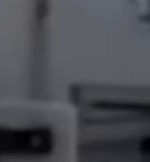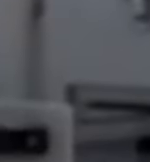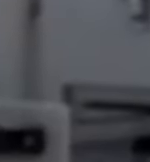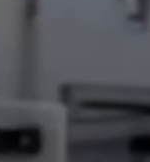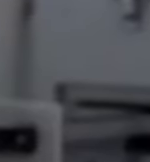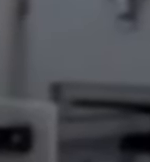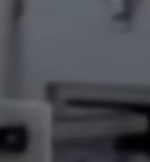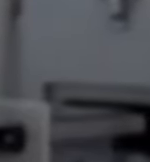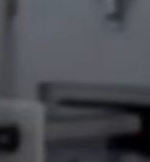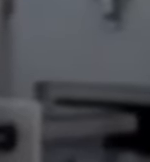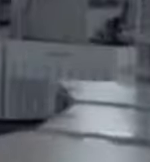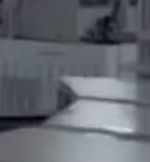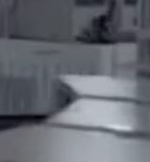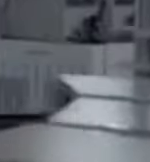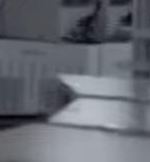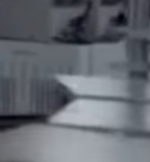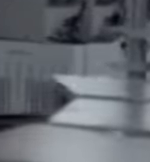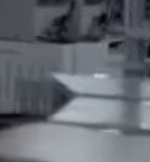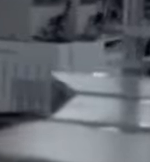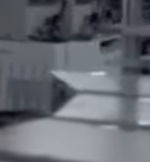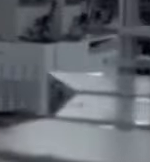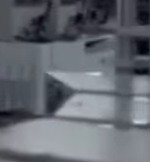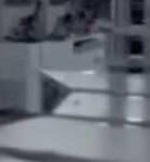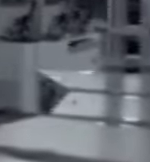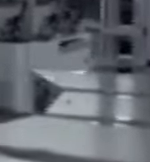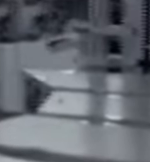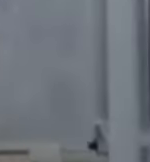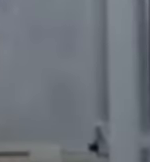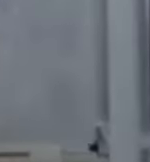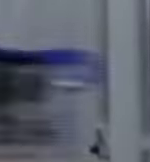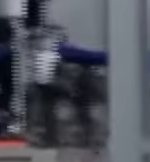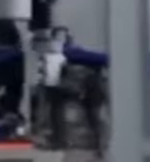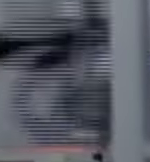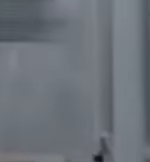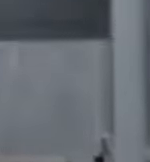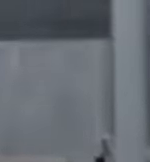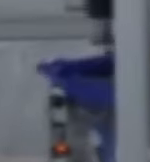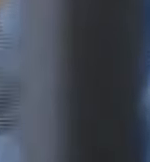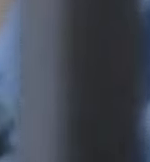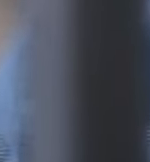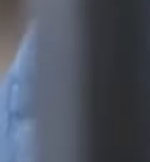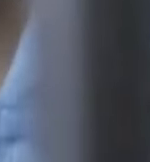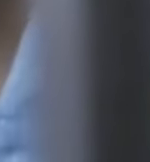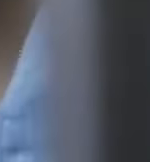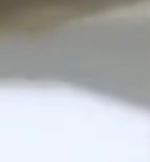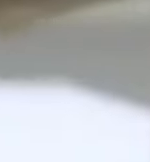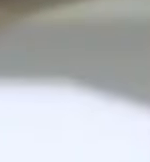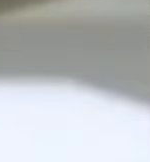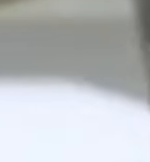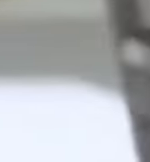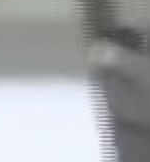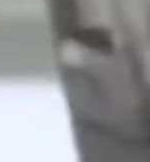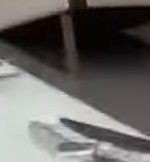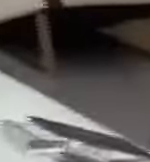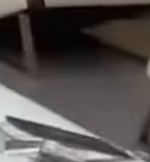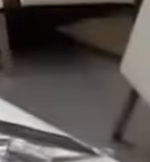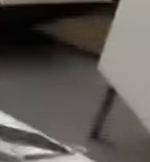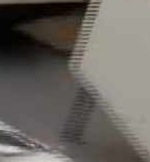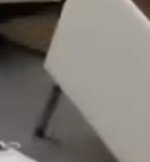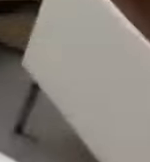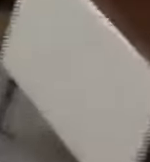las compañías chinas han sido vetadas en varios países, aunado a la prohibición de usar tecnología norteamericana, China está